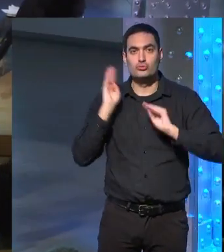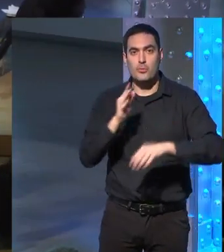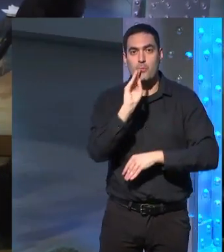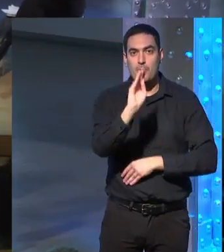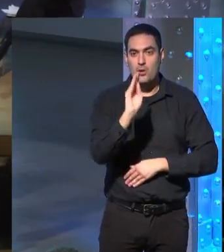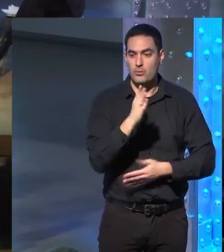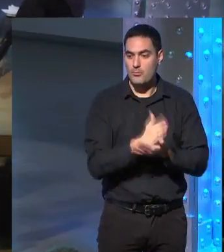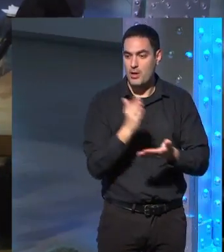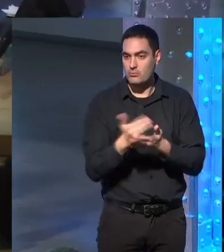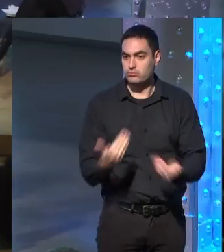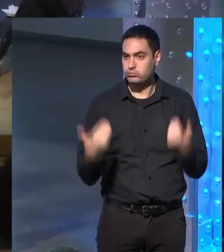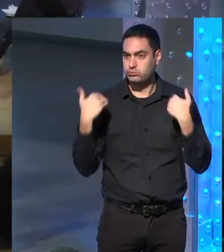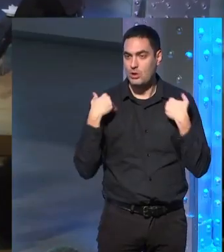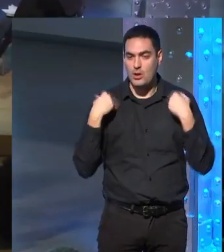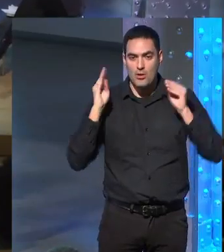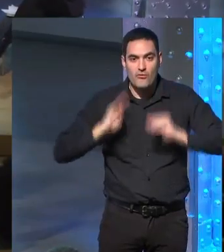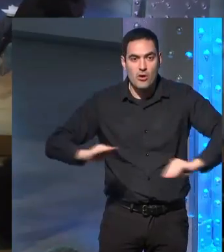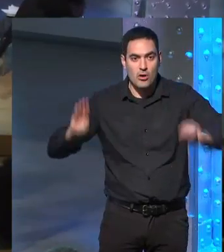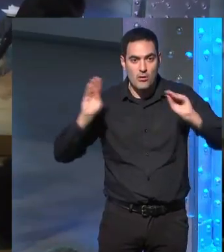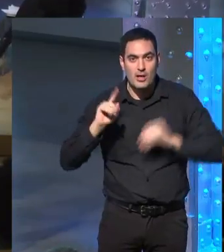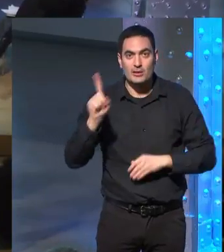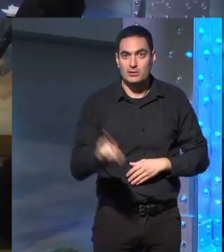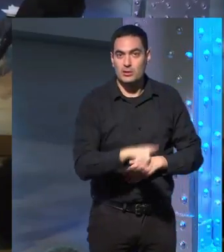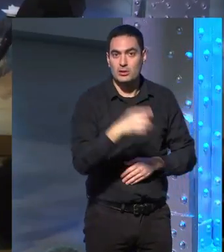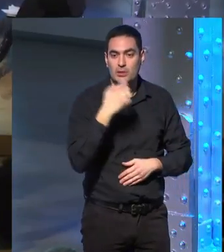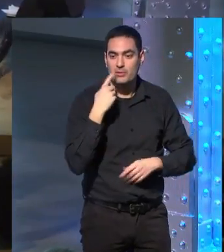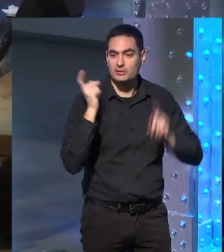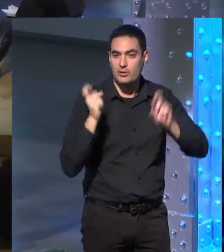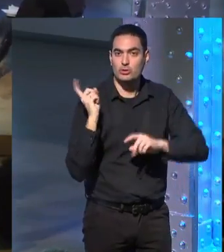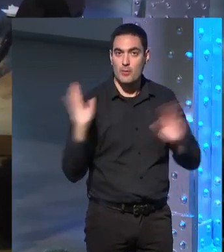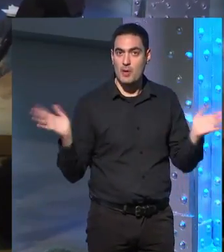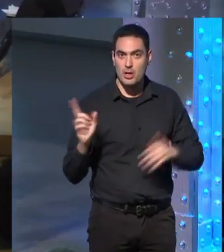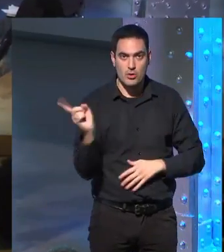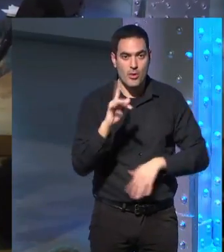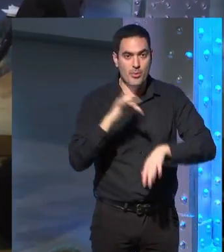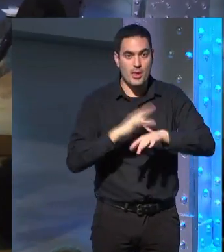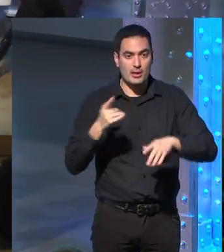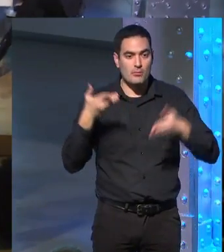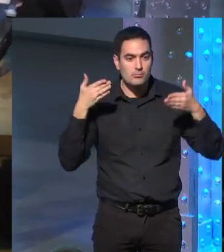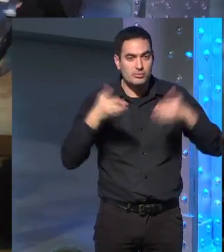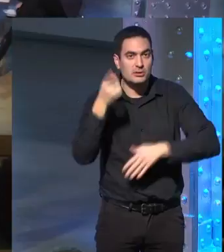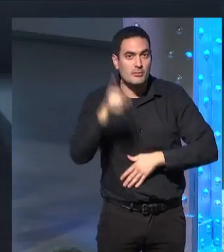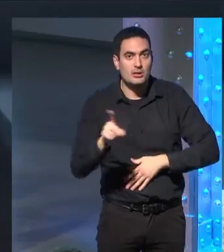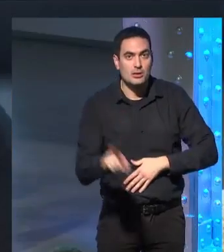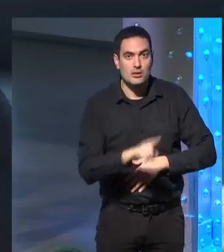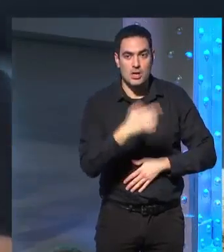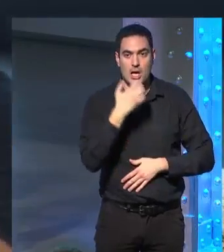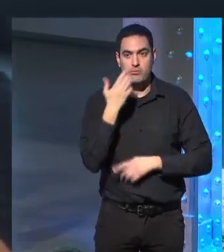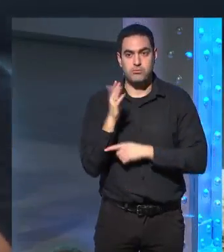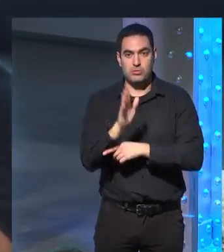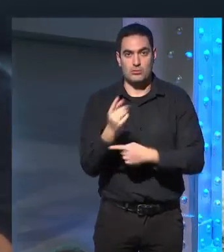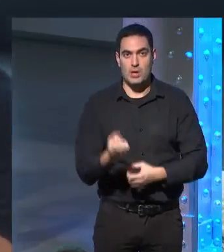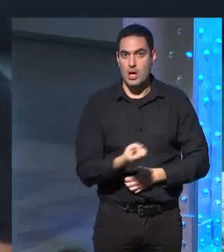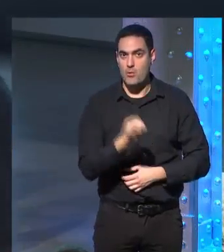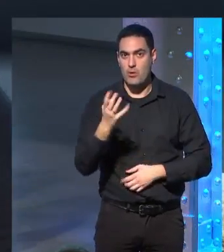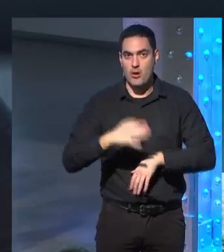parte de responsabilidad en esa formación, no solo en su enseñanza, en lo digital? Voy a poner un ejemplo y